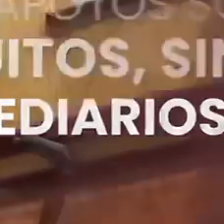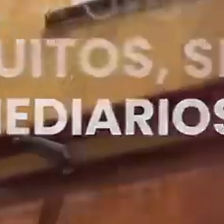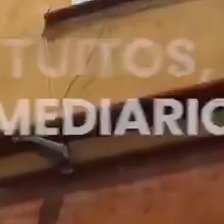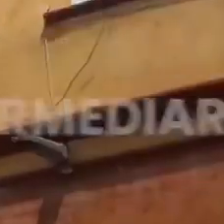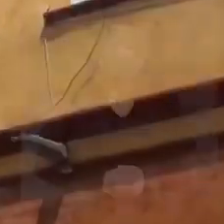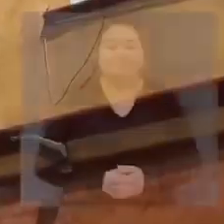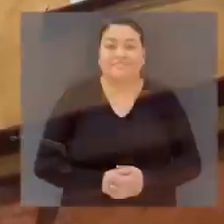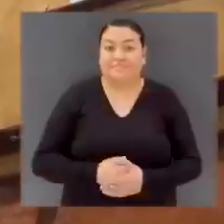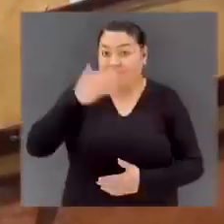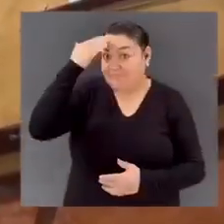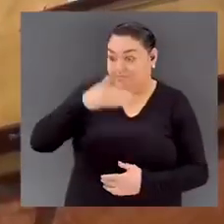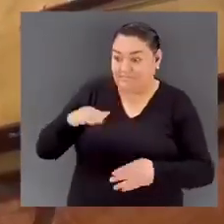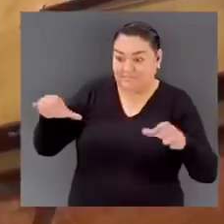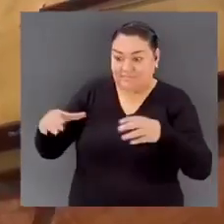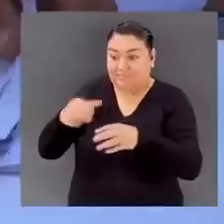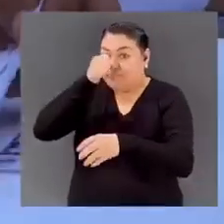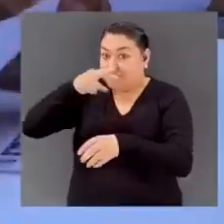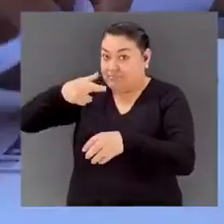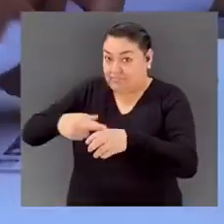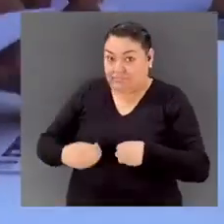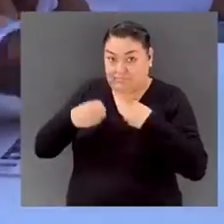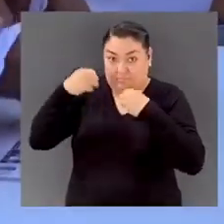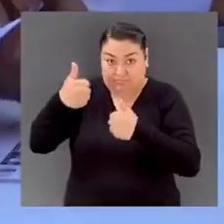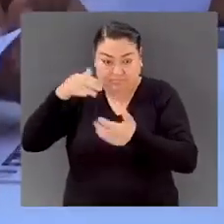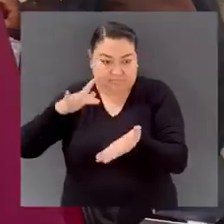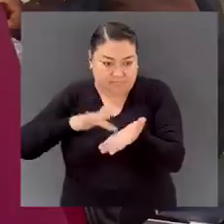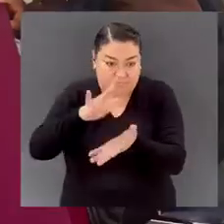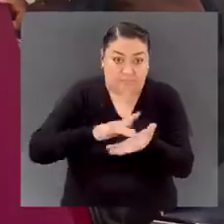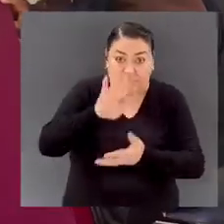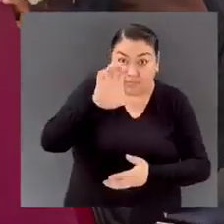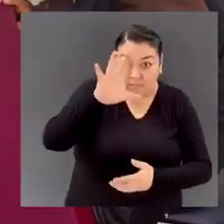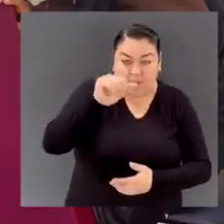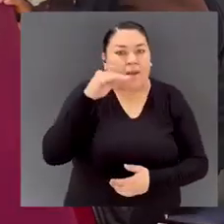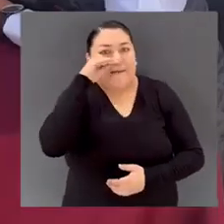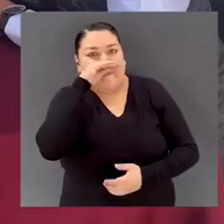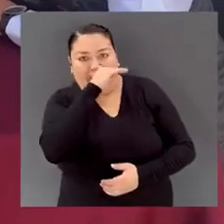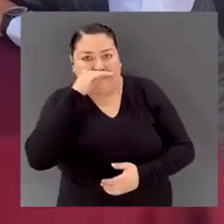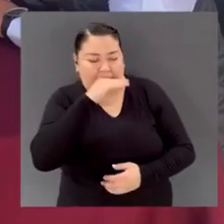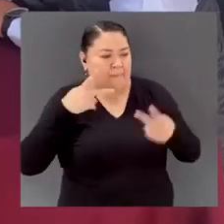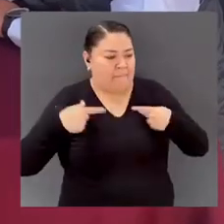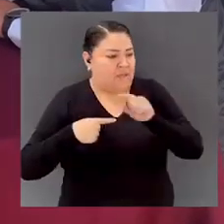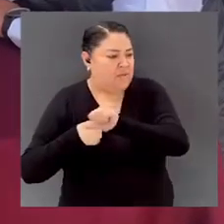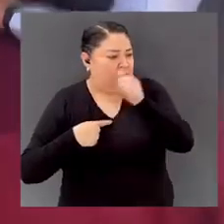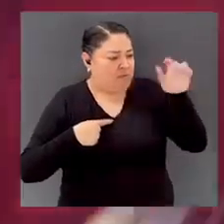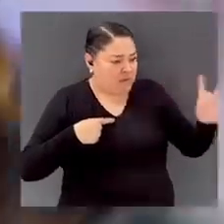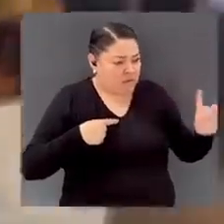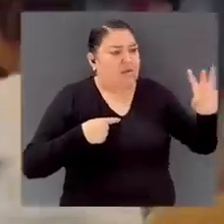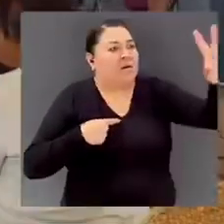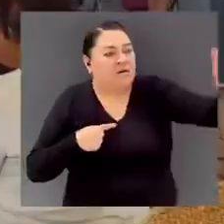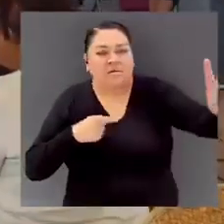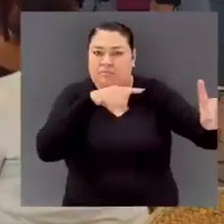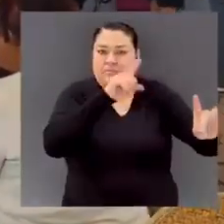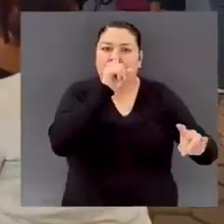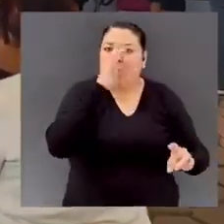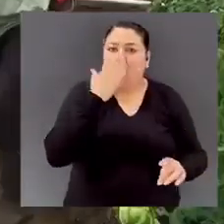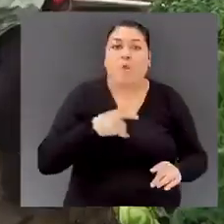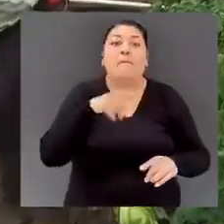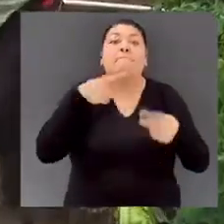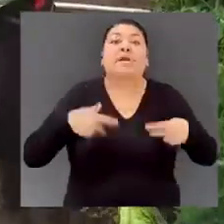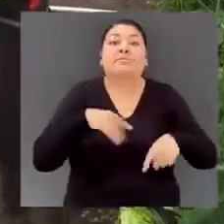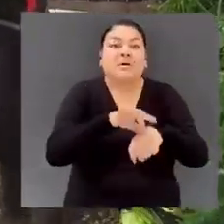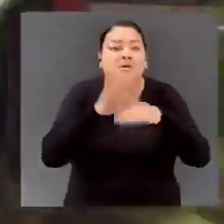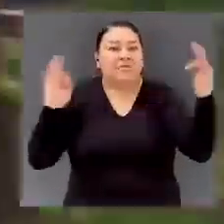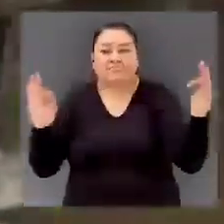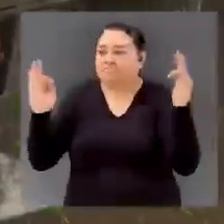Los apoyos de la Secretaría de Bienestar Puebla son gratuitos. No contamos con gestores ni intermediarios. El trámite es personal